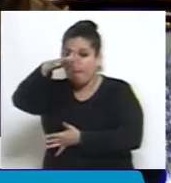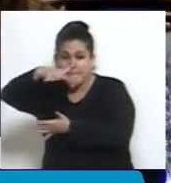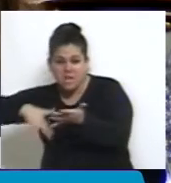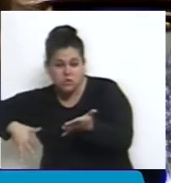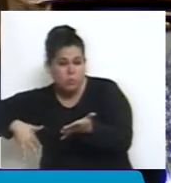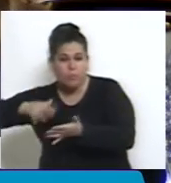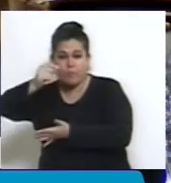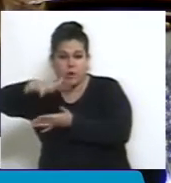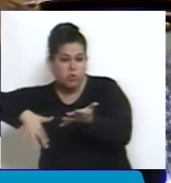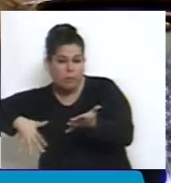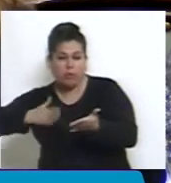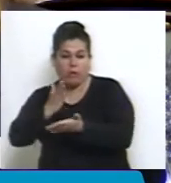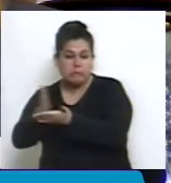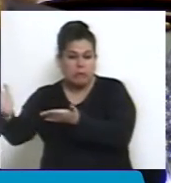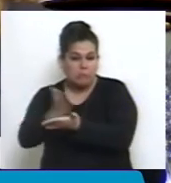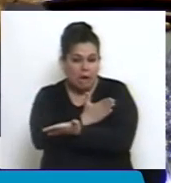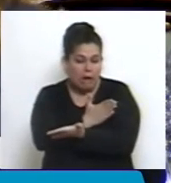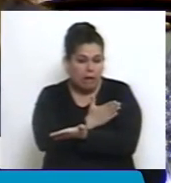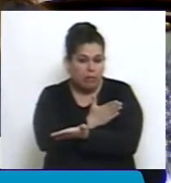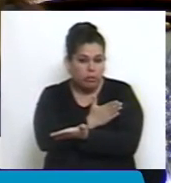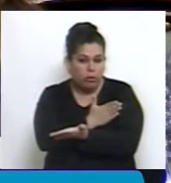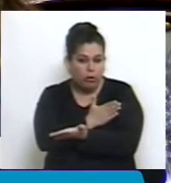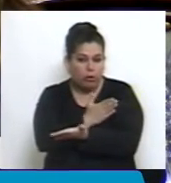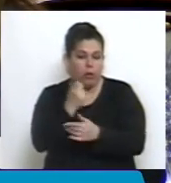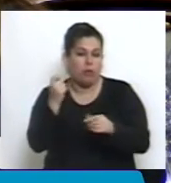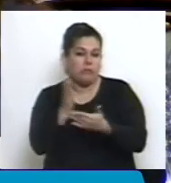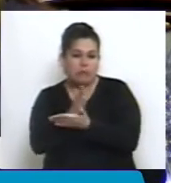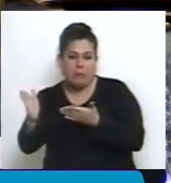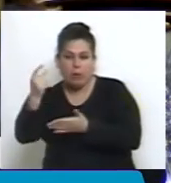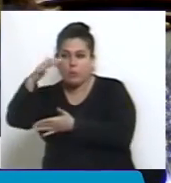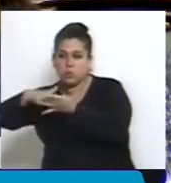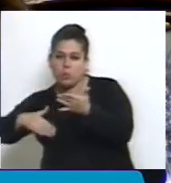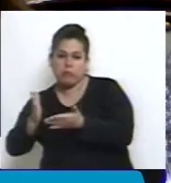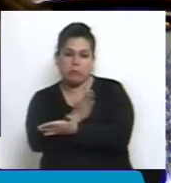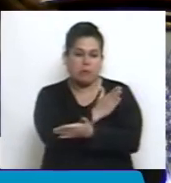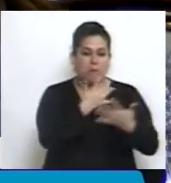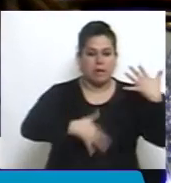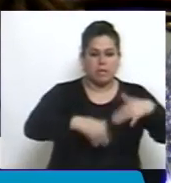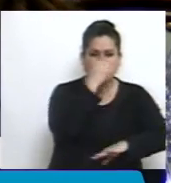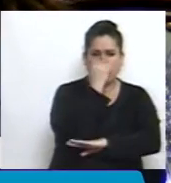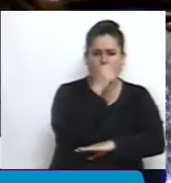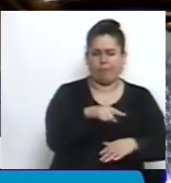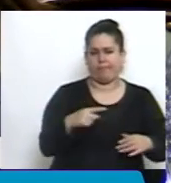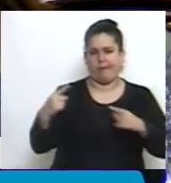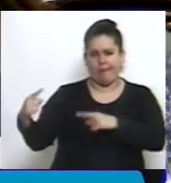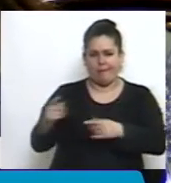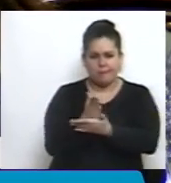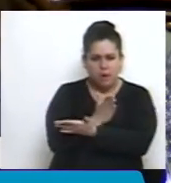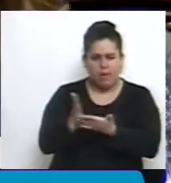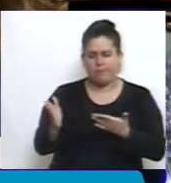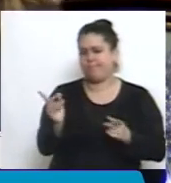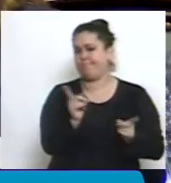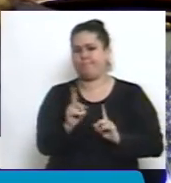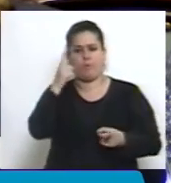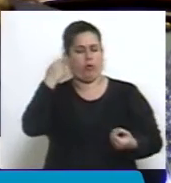forma separada del marco de la prórroga a la emergencia económica y a la prórroga